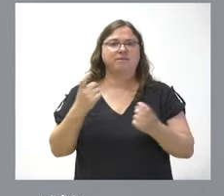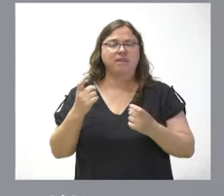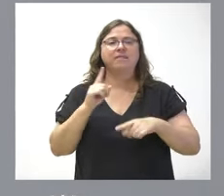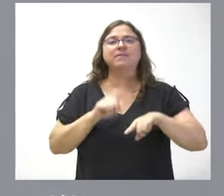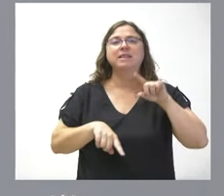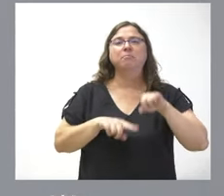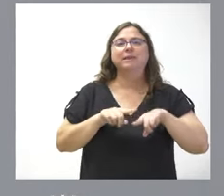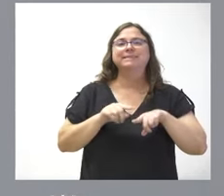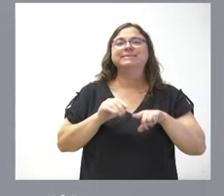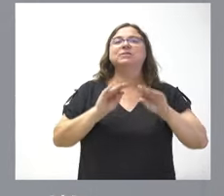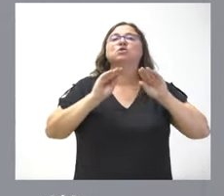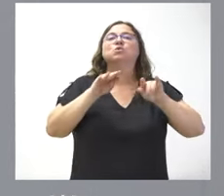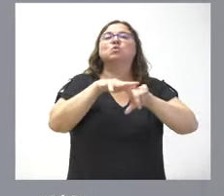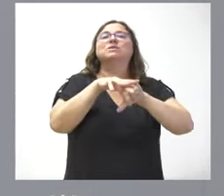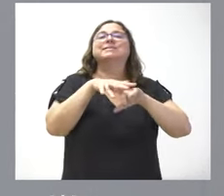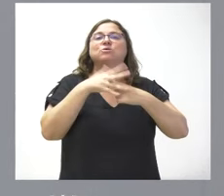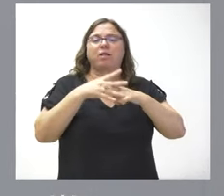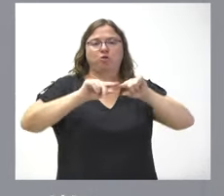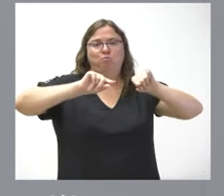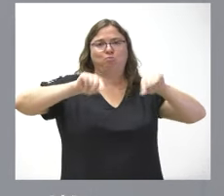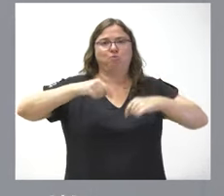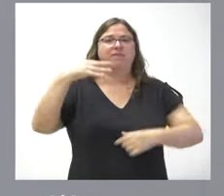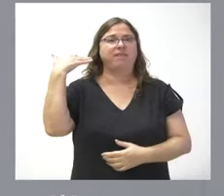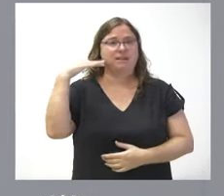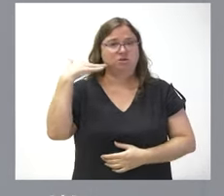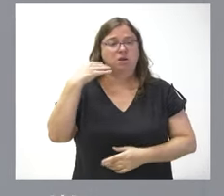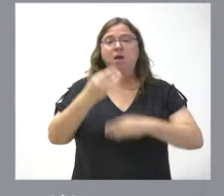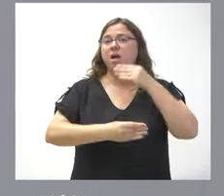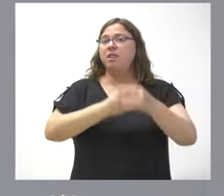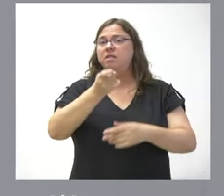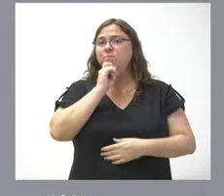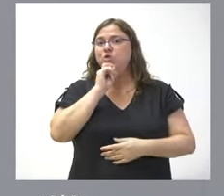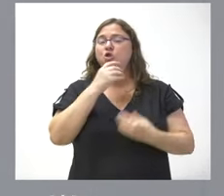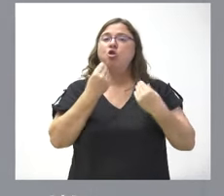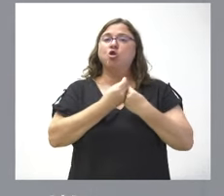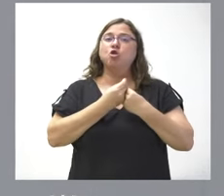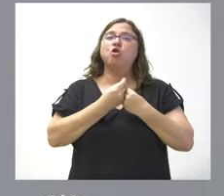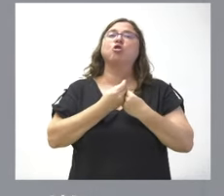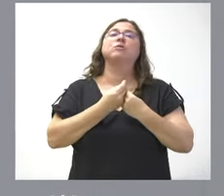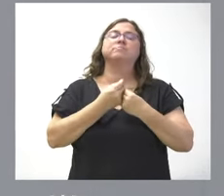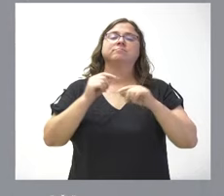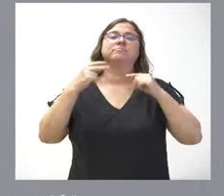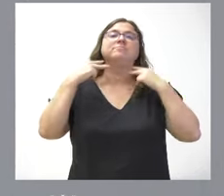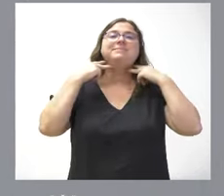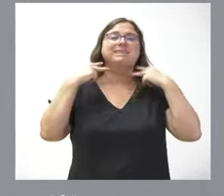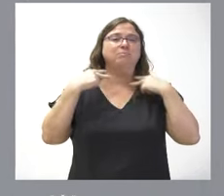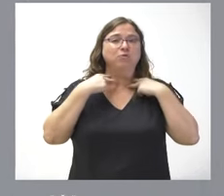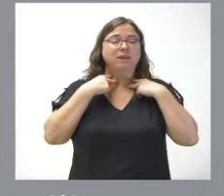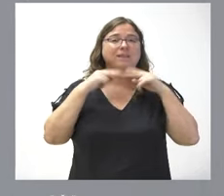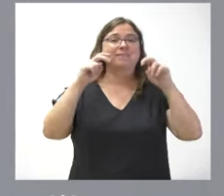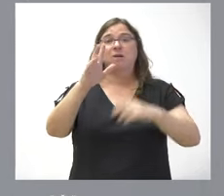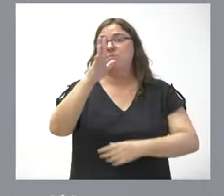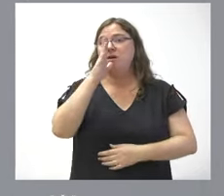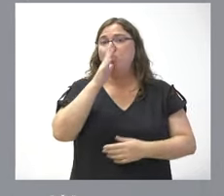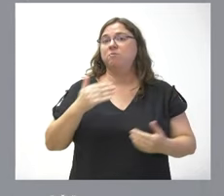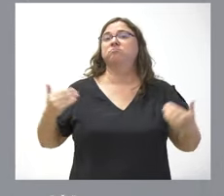las propias circunstancias de la provincia de Soria y hacerlo también de la mano de la diputación provincial las competencias en materia de la agua son competencias de ámbito